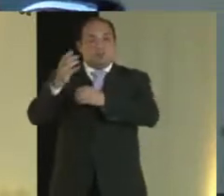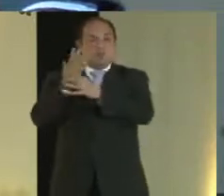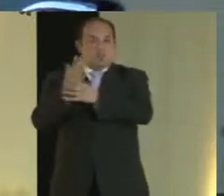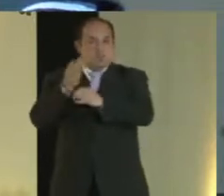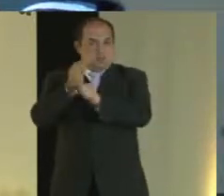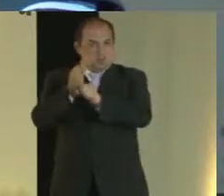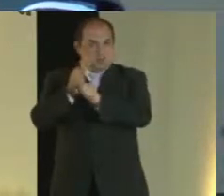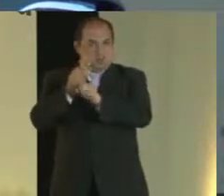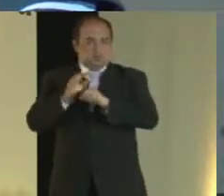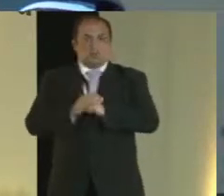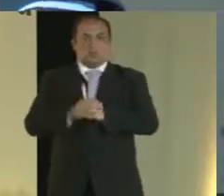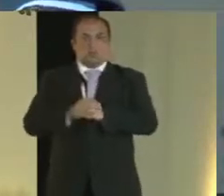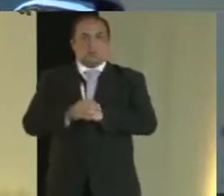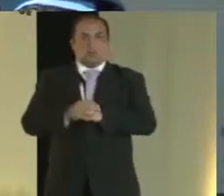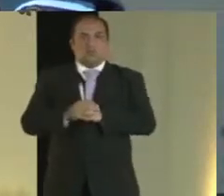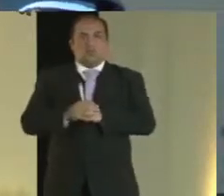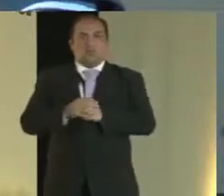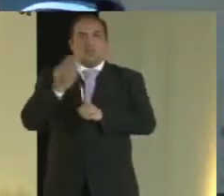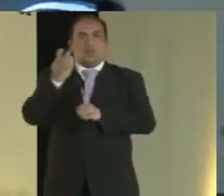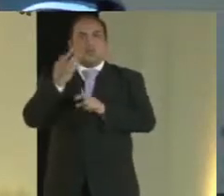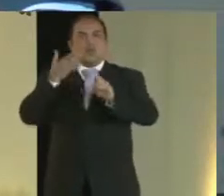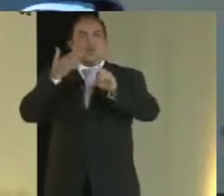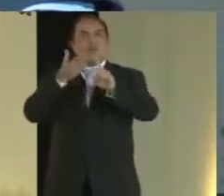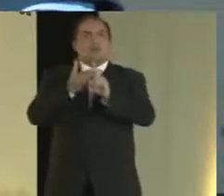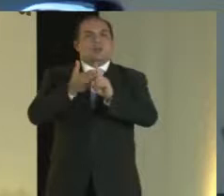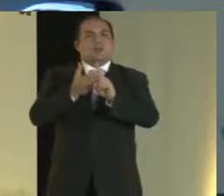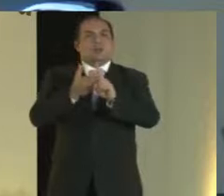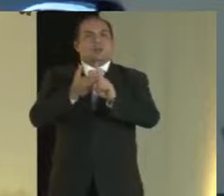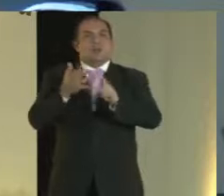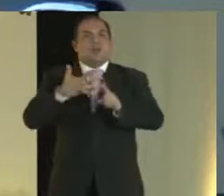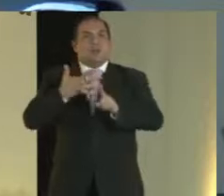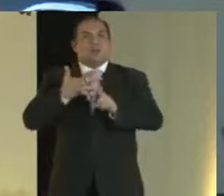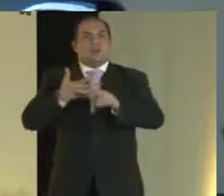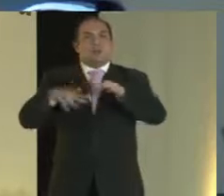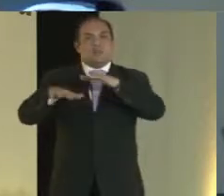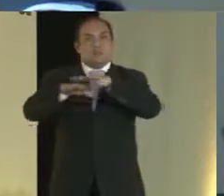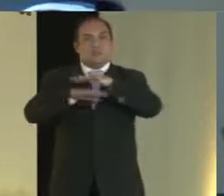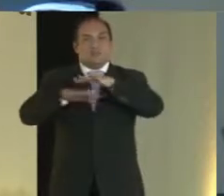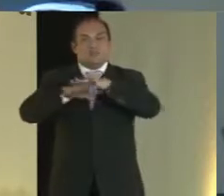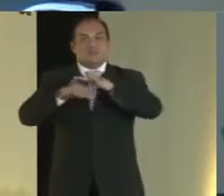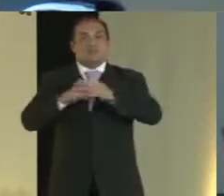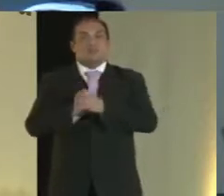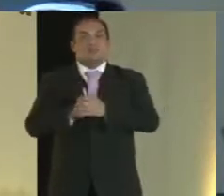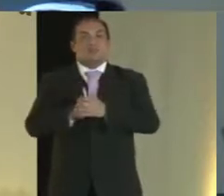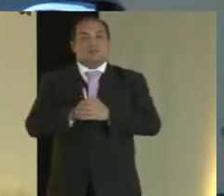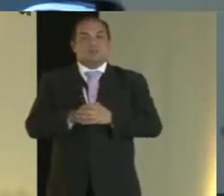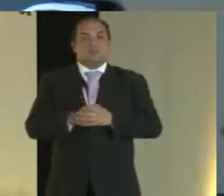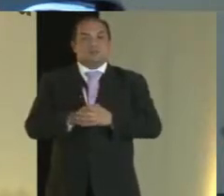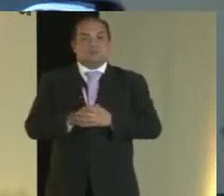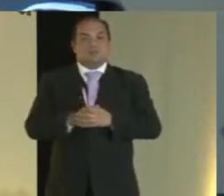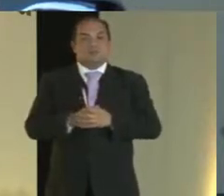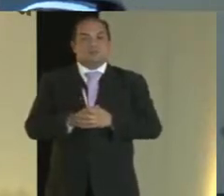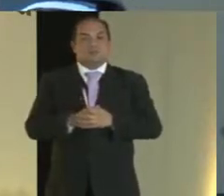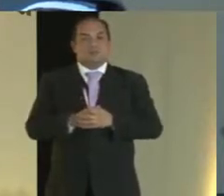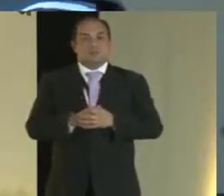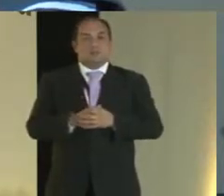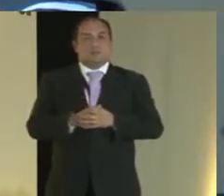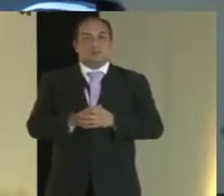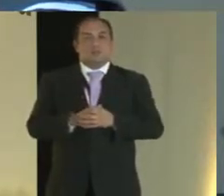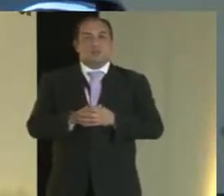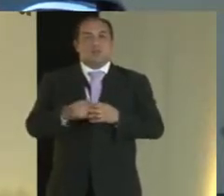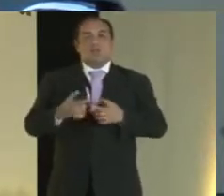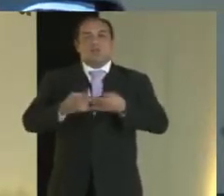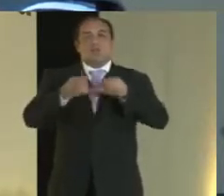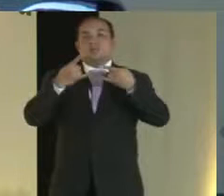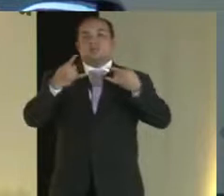aquí, fue un requisito y un objetivo para asentar su hegemonía. Por su parte, en los momentos históricos